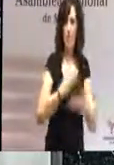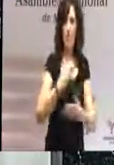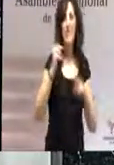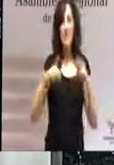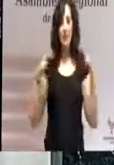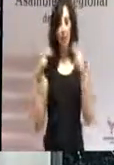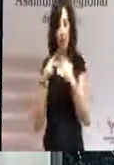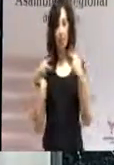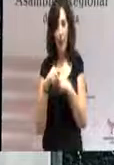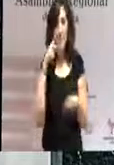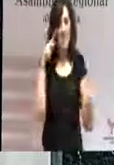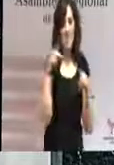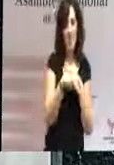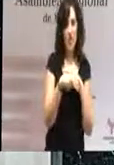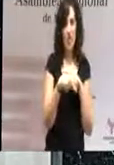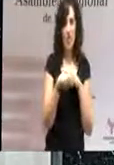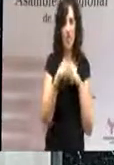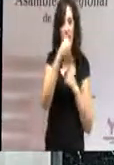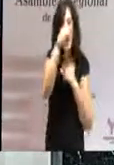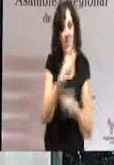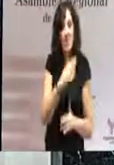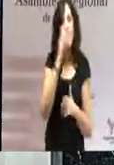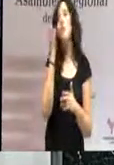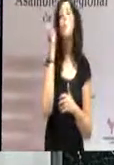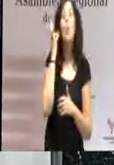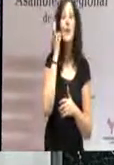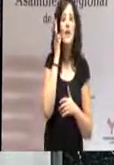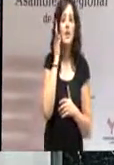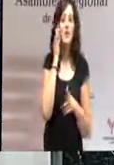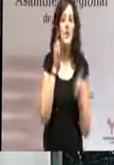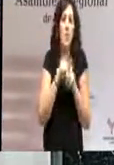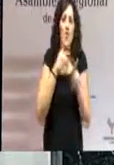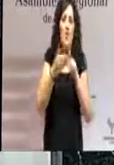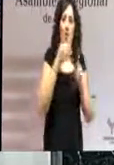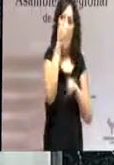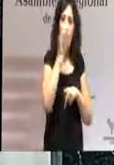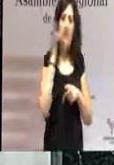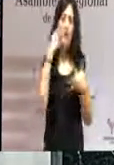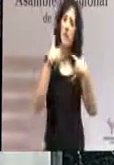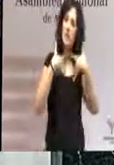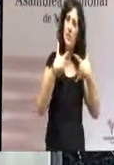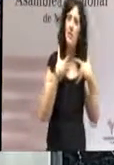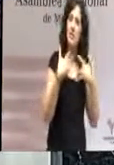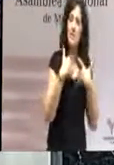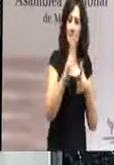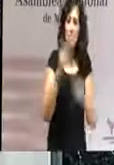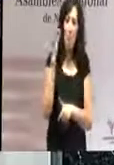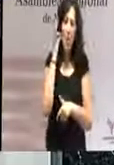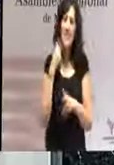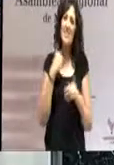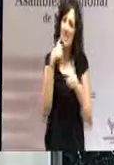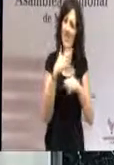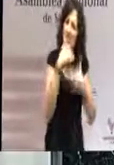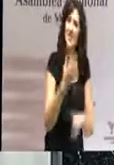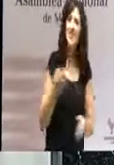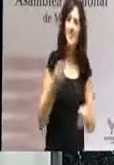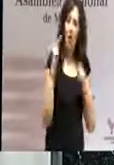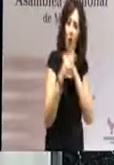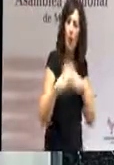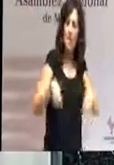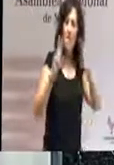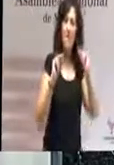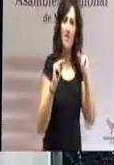en prevención y asistencia a las mujeres víctimas de violencia de género. Somos la comunidad